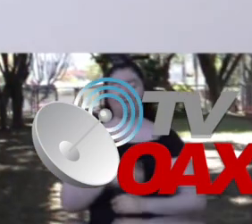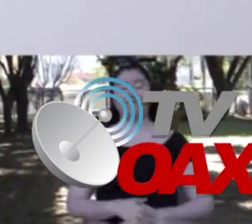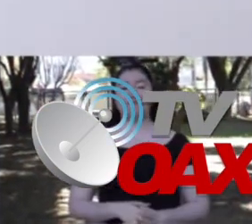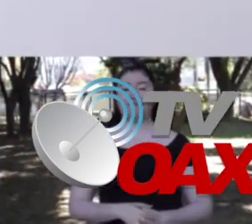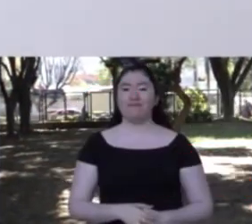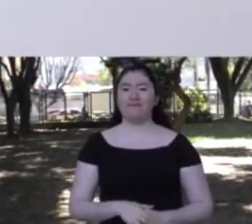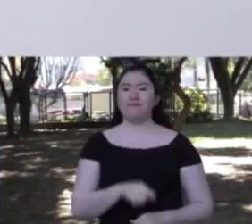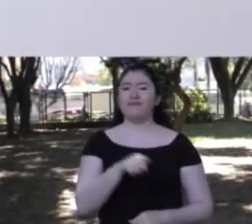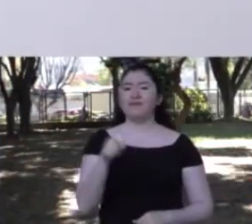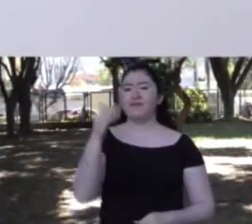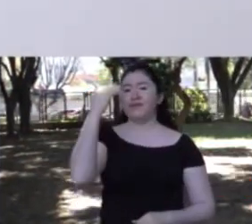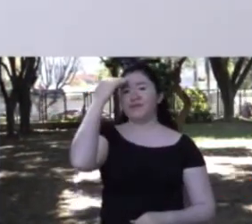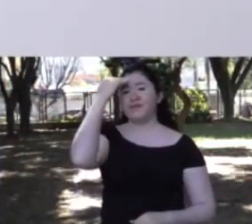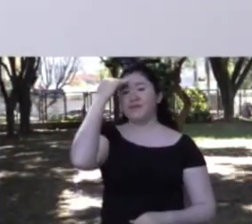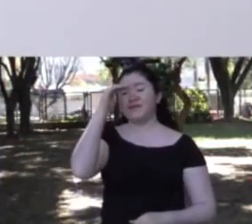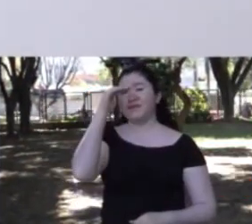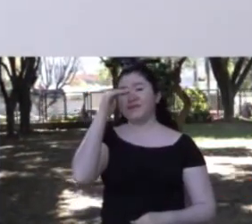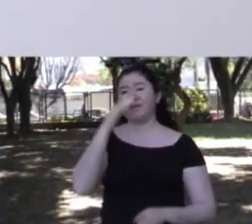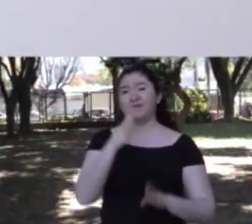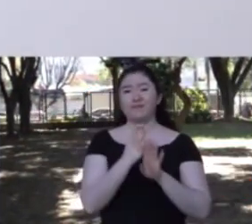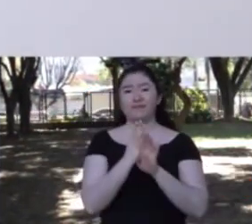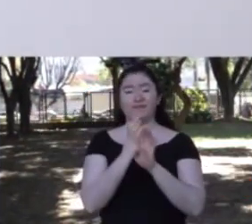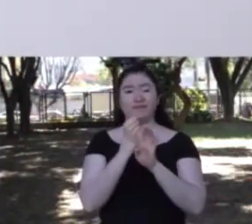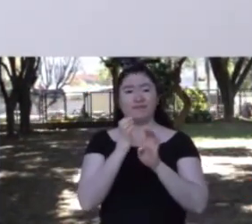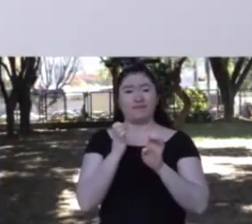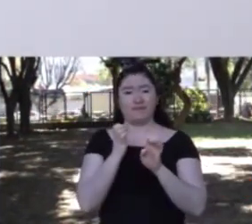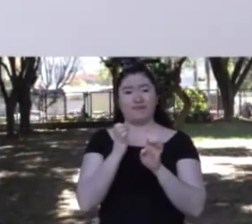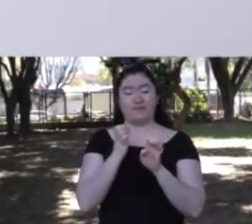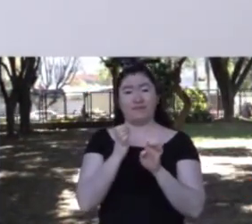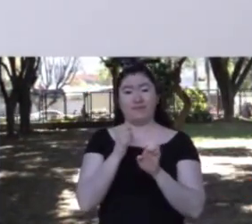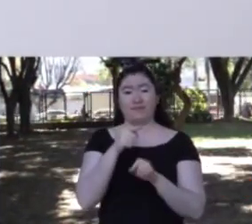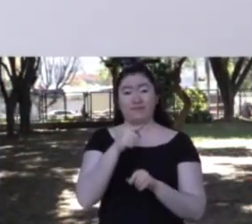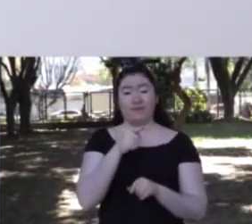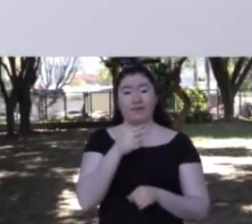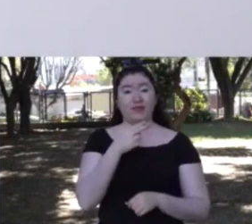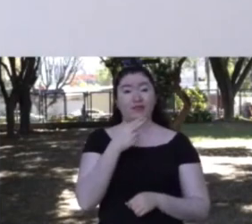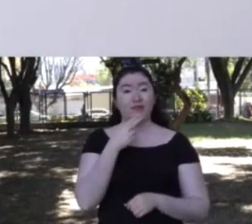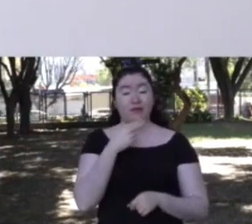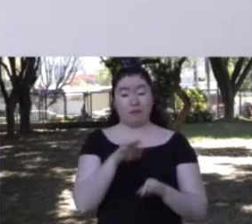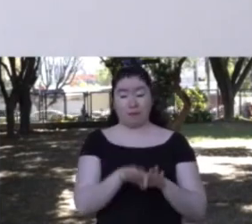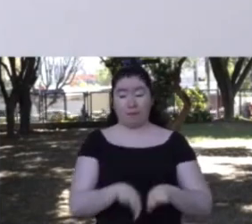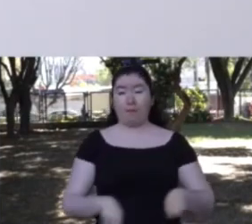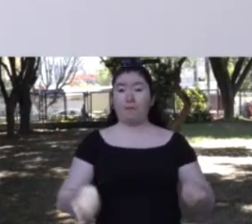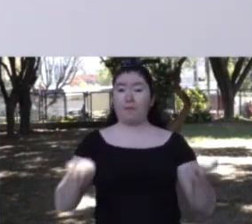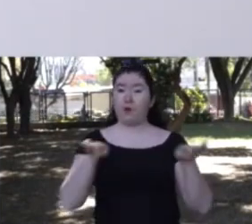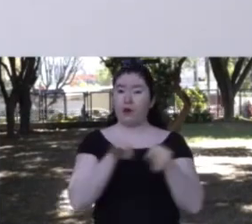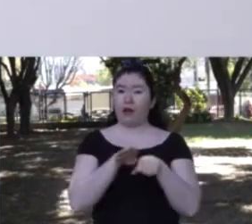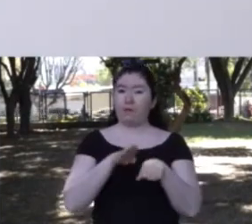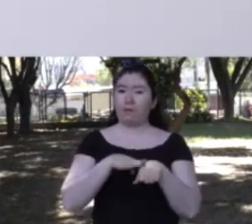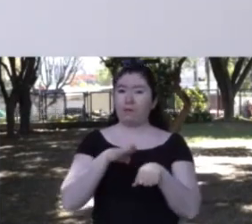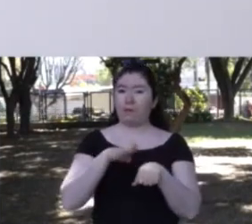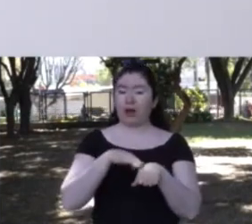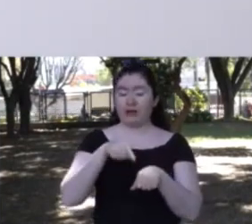Como saben, el Metrobús es uno de los sistemas de transporte público más importantes de la ciudad.